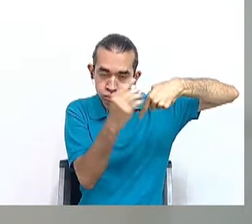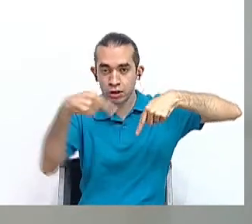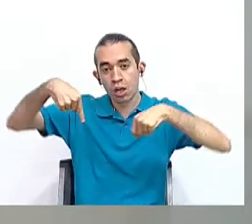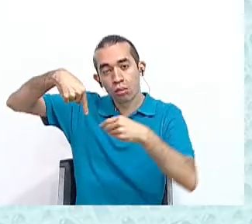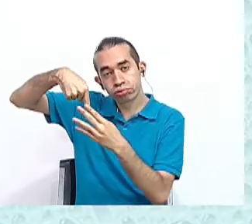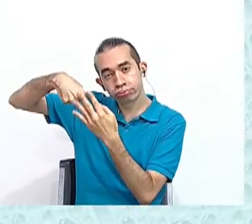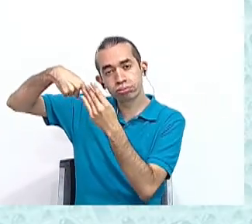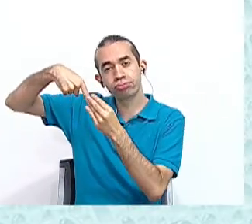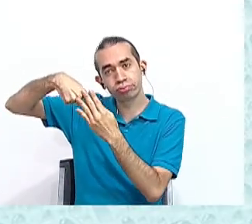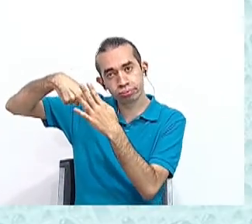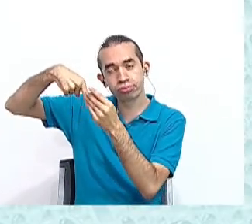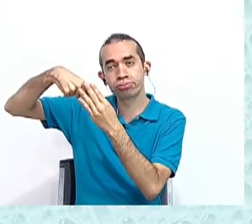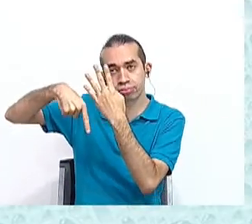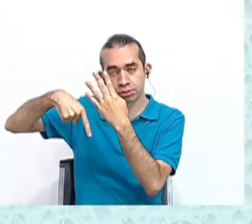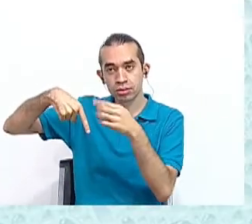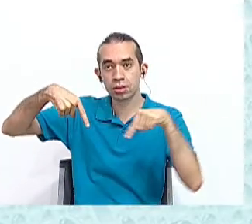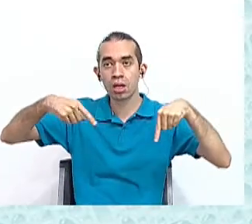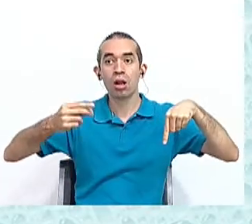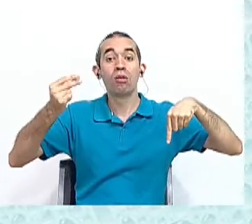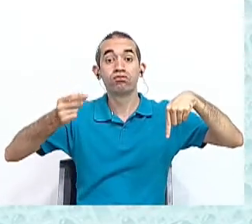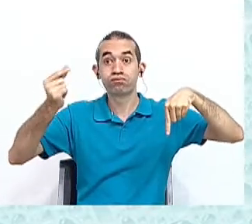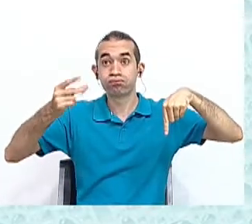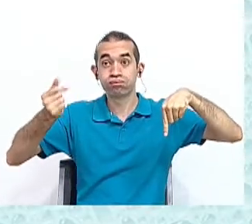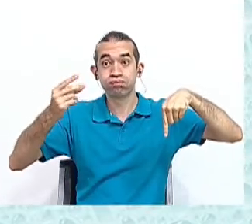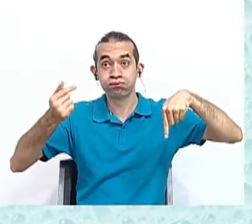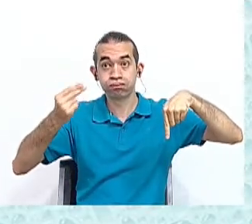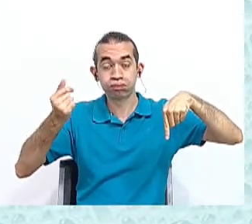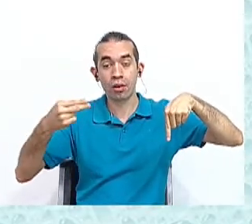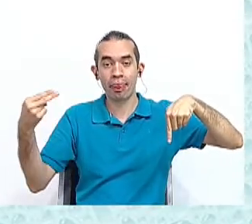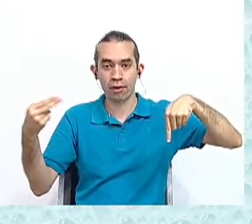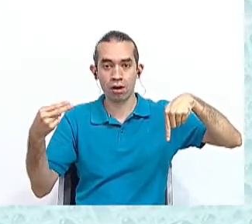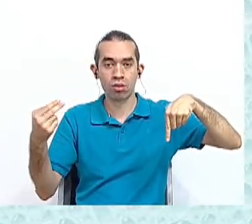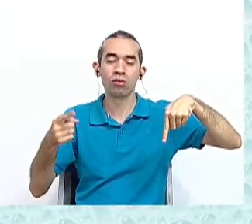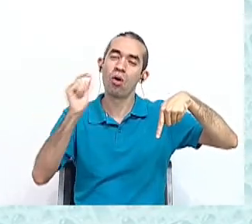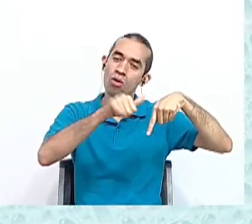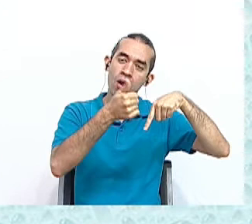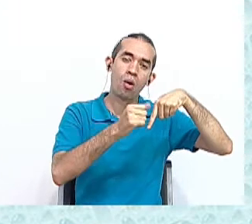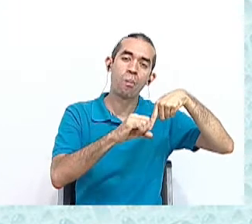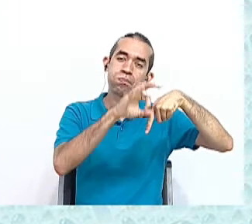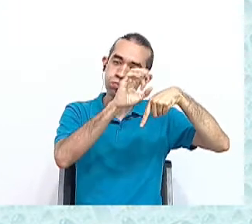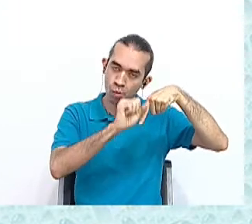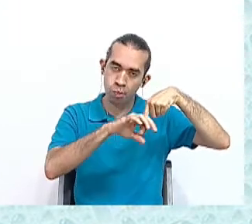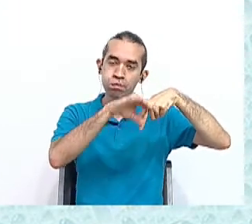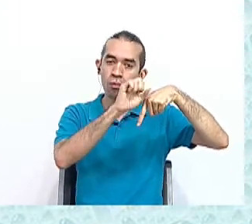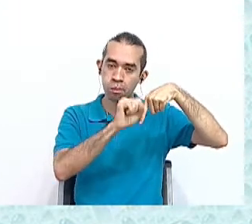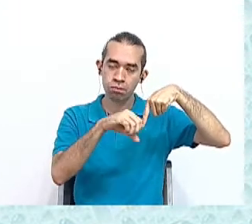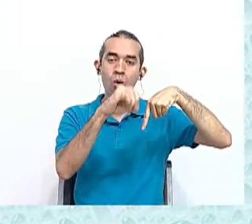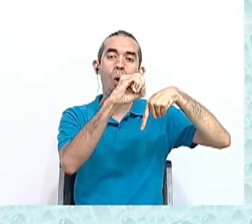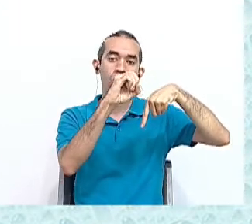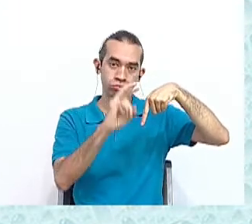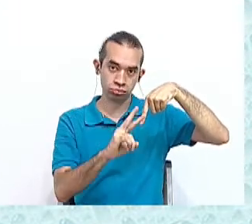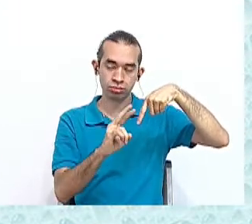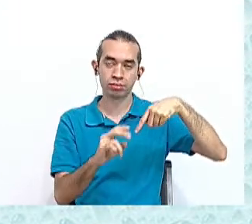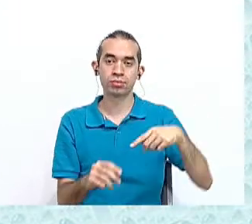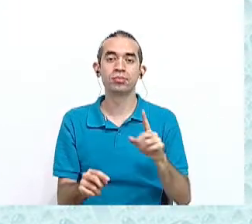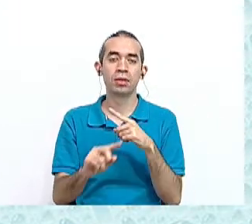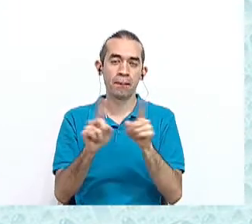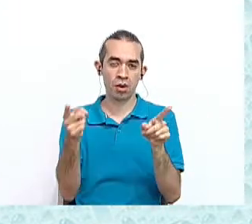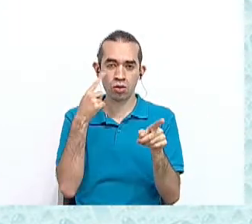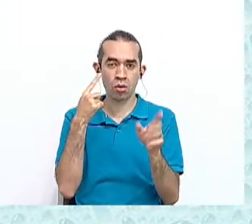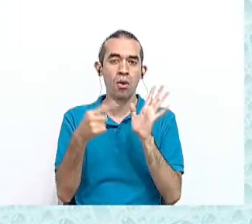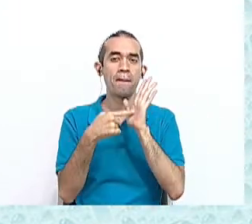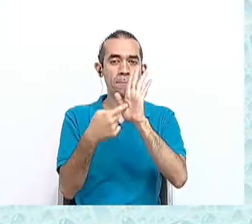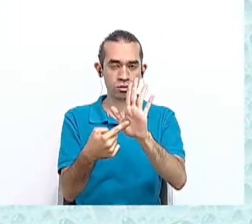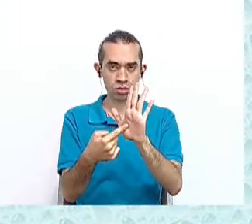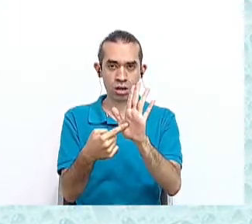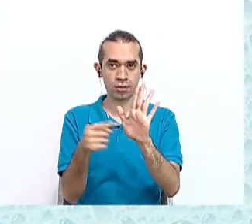vemos entonces en la que es más rápida sale el hidrógeno y en la siguiente sale el oxígeno. Pero voy a ilustrar con